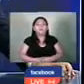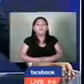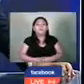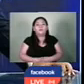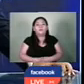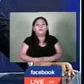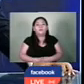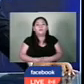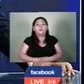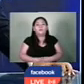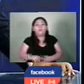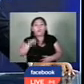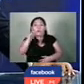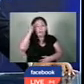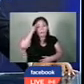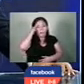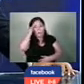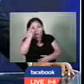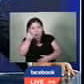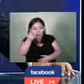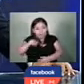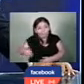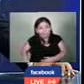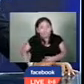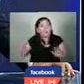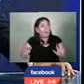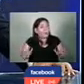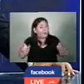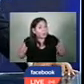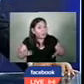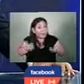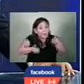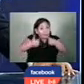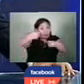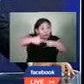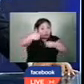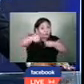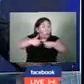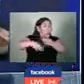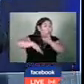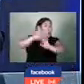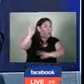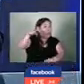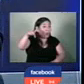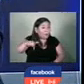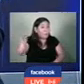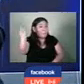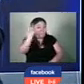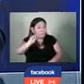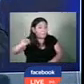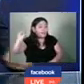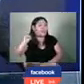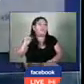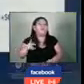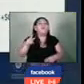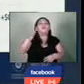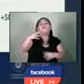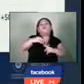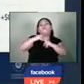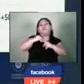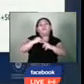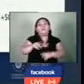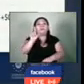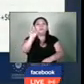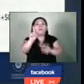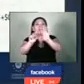Y haga ajustes en su presupuesto porque los combustibles incrementan de precio desde este martes. La especial aumenta